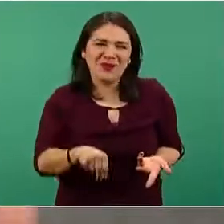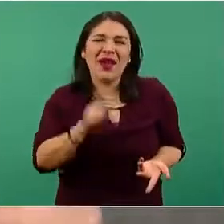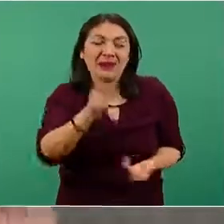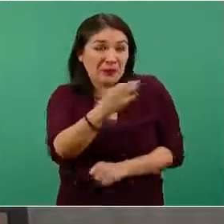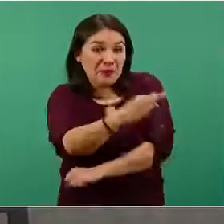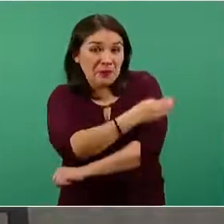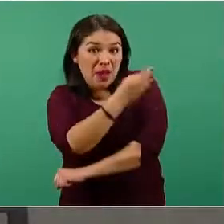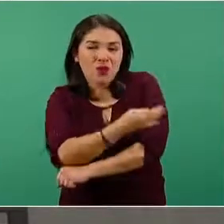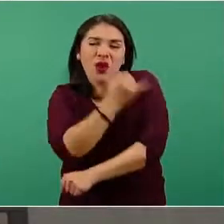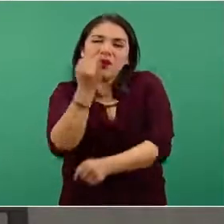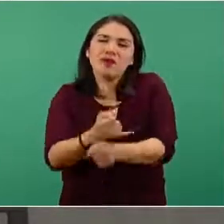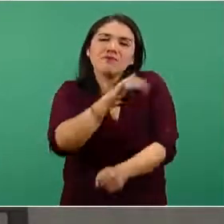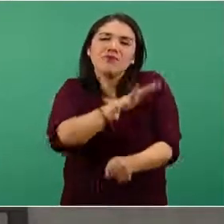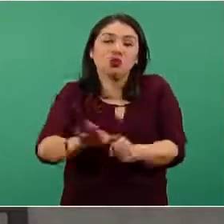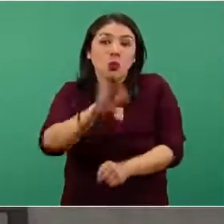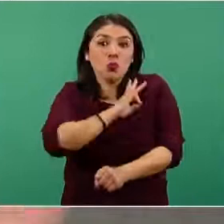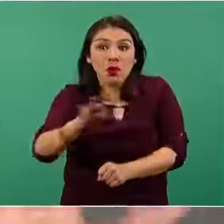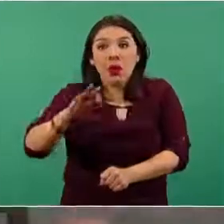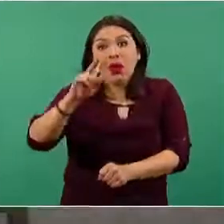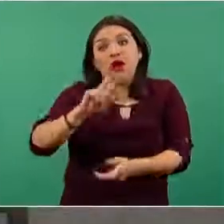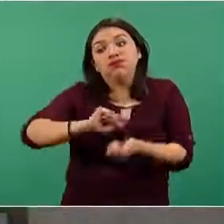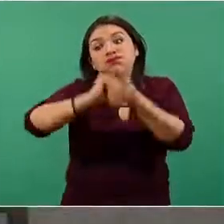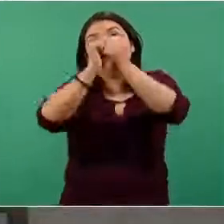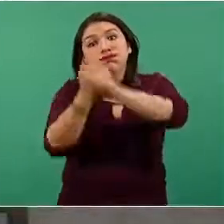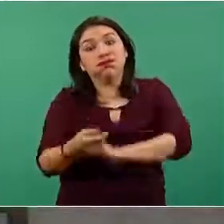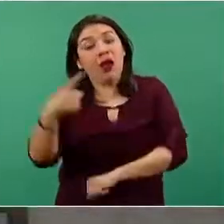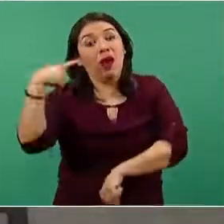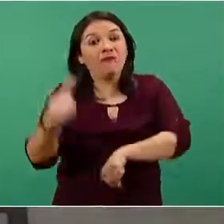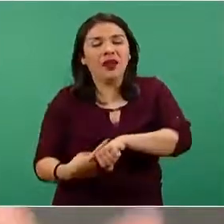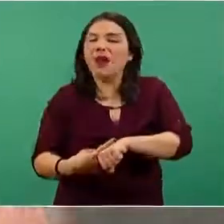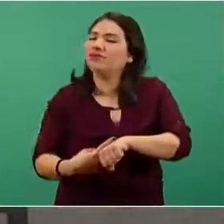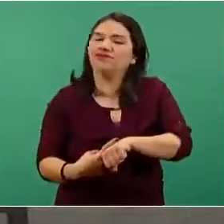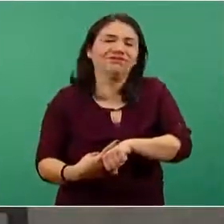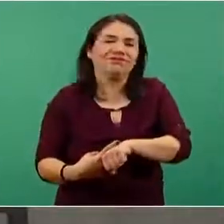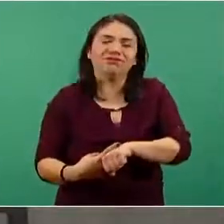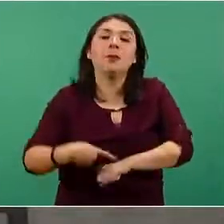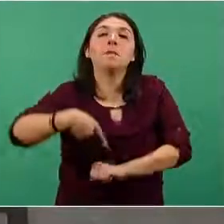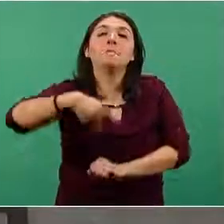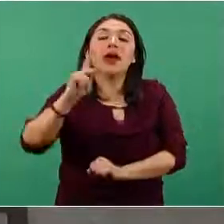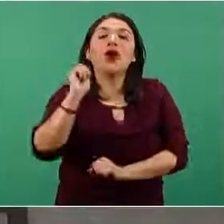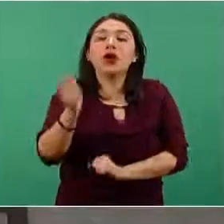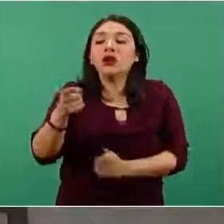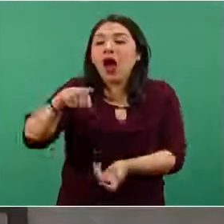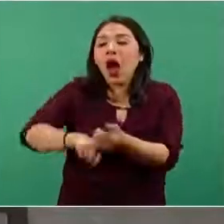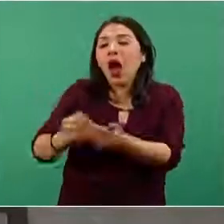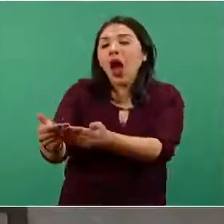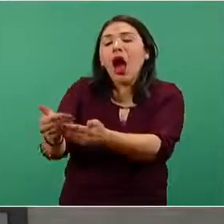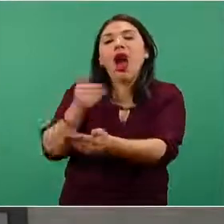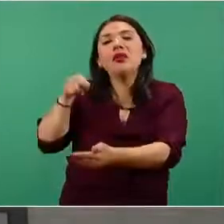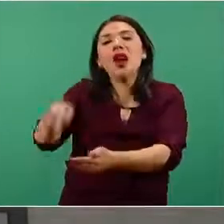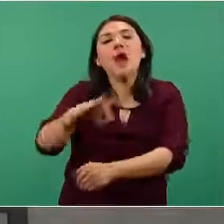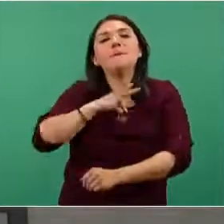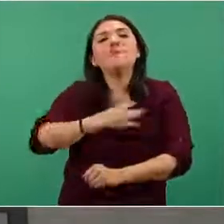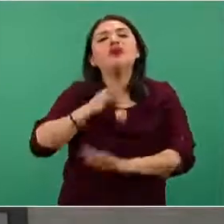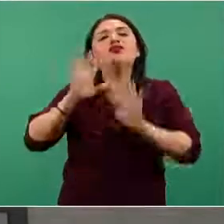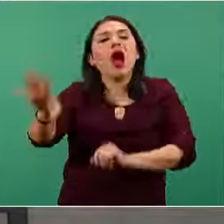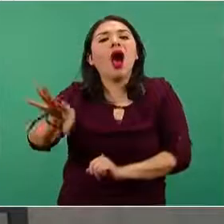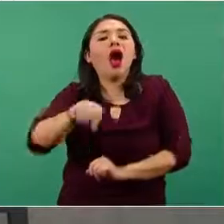COVID cause COVID. Pero lo que sí puede ocurrir es que el virus ya se estaba incubando, ya se